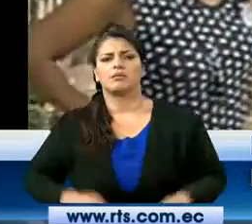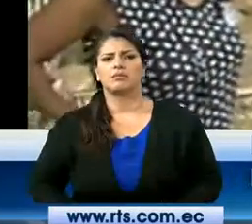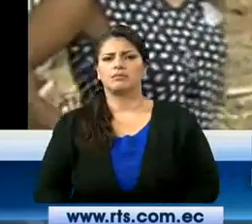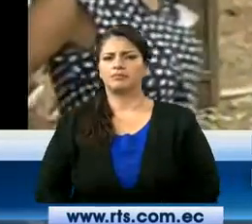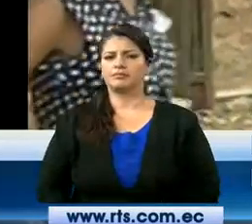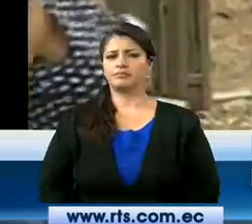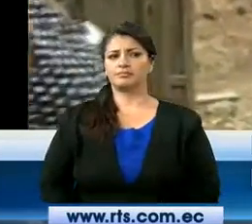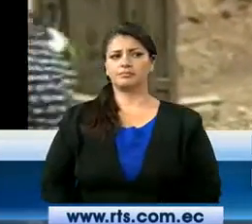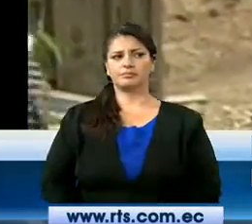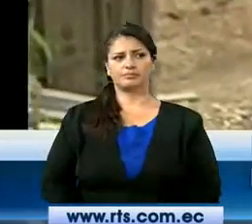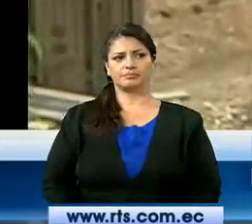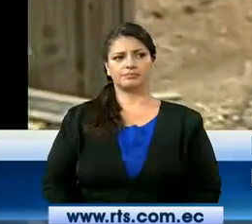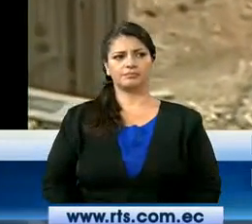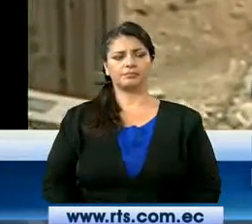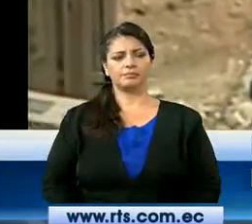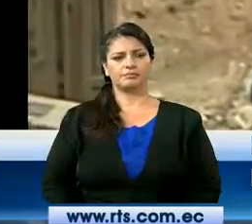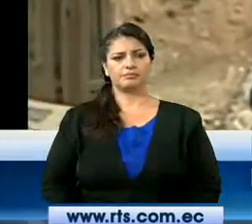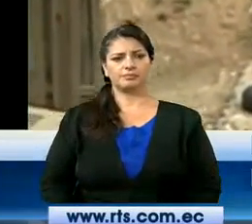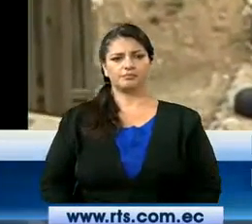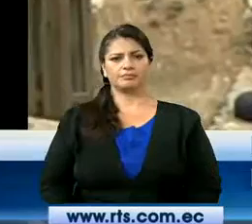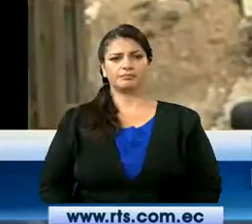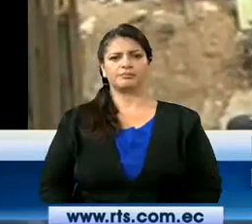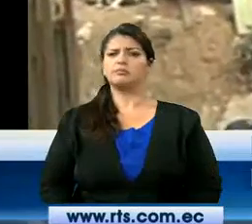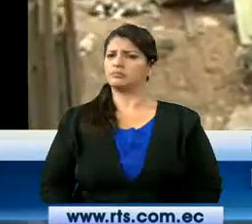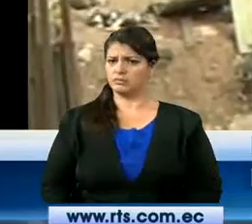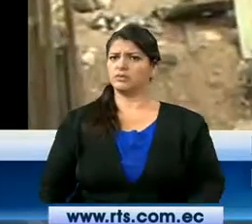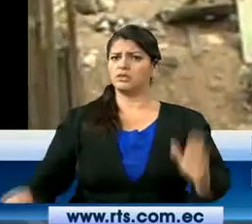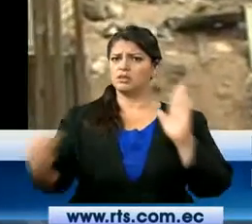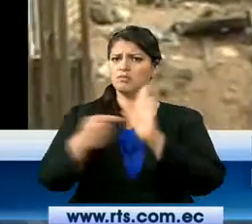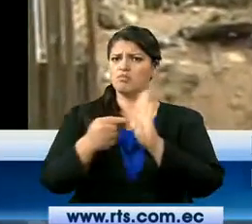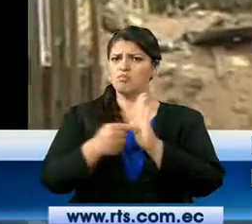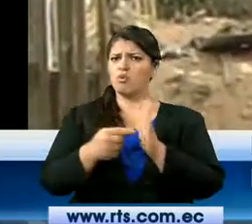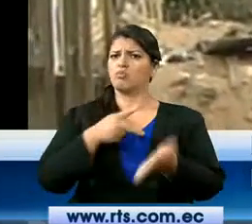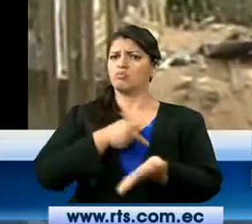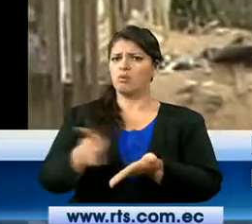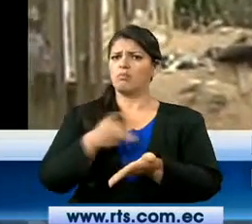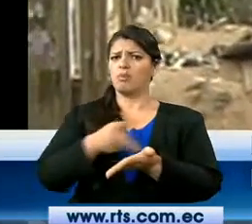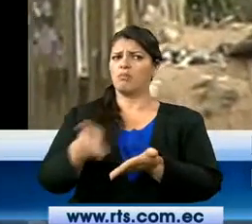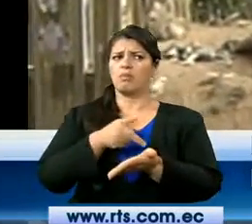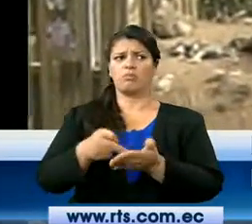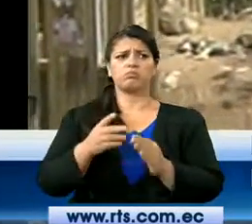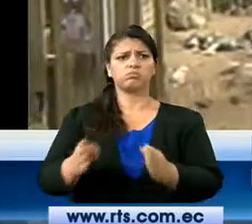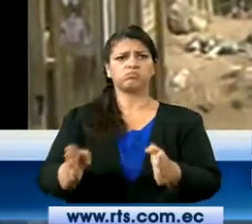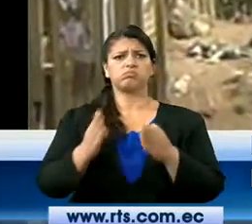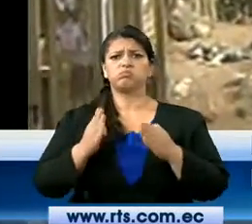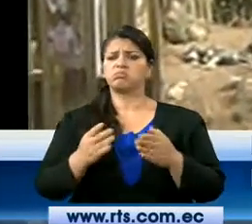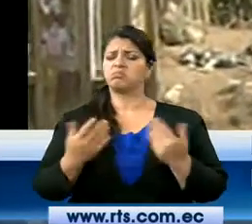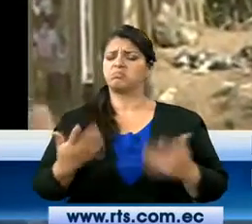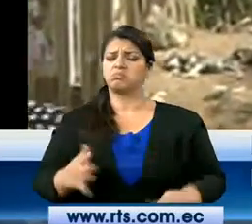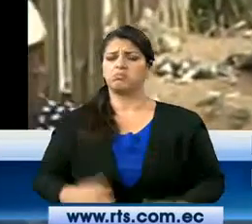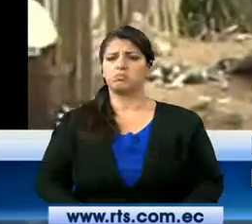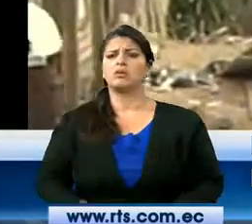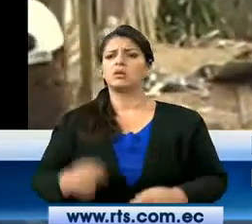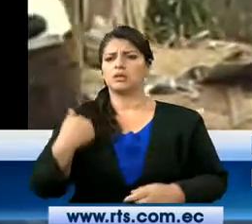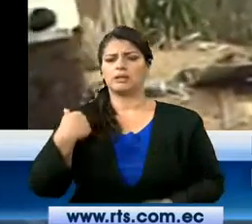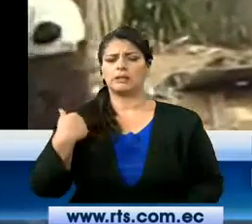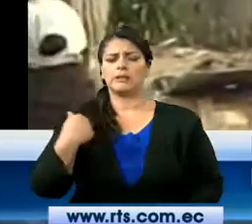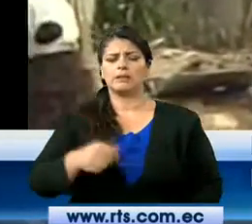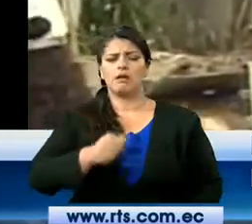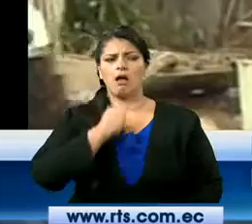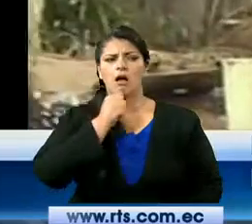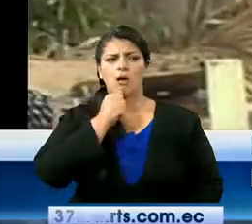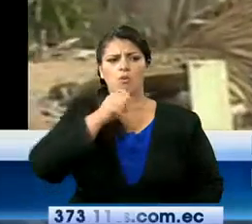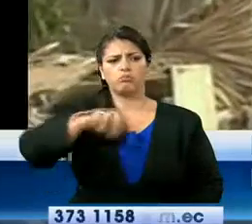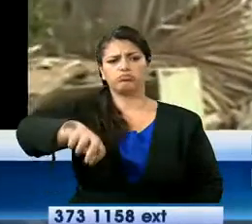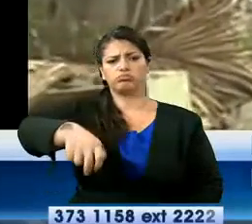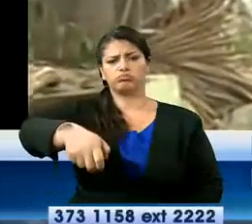tierra. ¿Oyó? Y nosotros pagamos impuestos aquí, no hacen nada por nosotros. ¿Agua potable sí tiene? Sí, agua potable sí tenemos, sí tenemos.